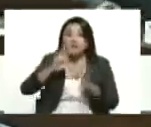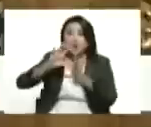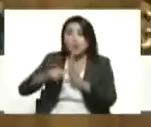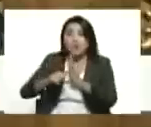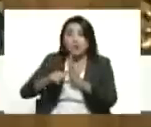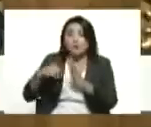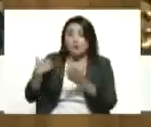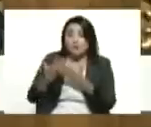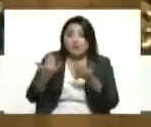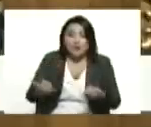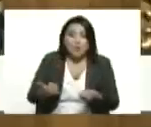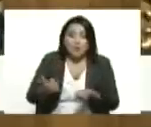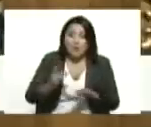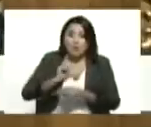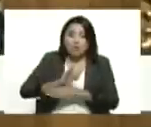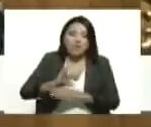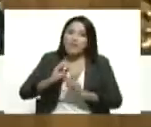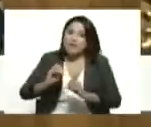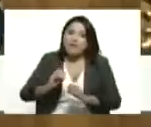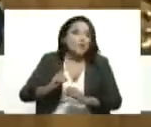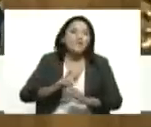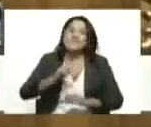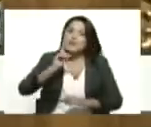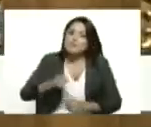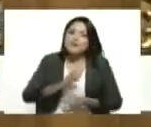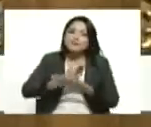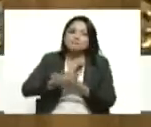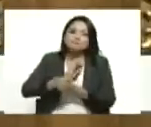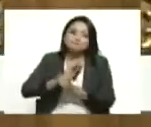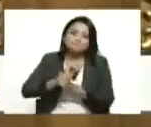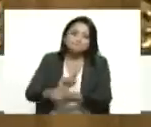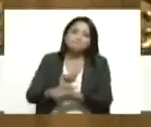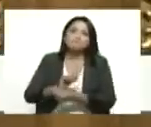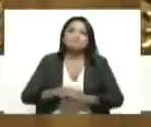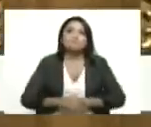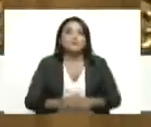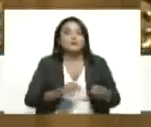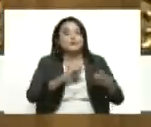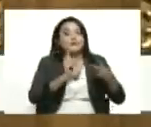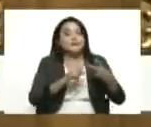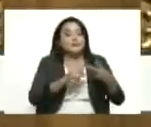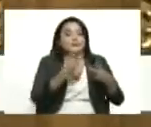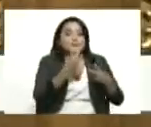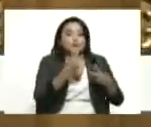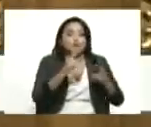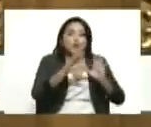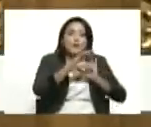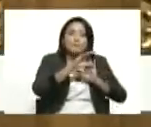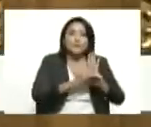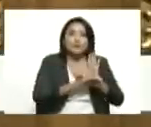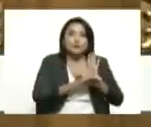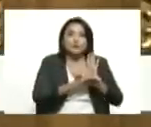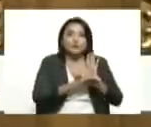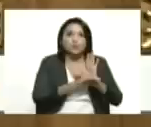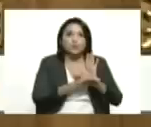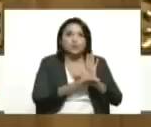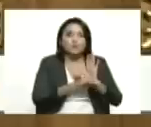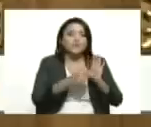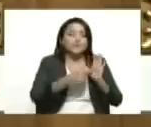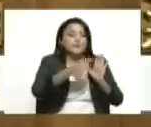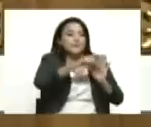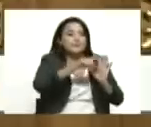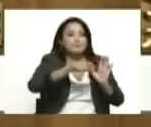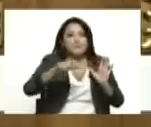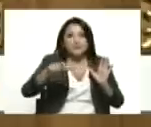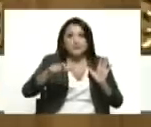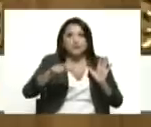En el capítulo 2 se prevé un conjunto de garantías procesales específicas de las personas sometidas a la extinción de dominio que complementan